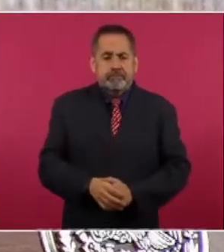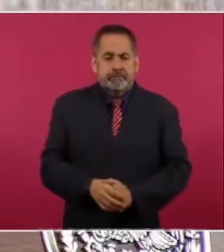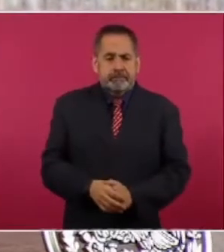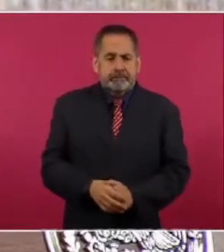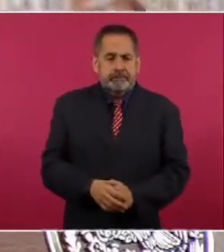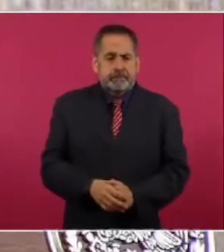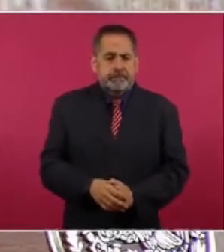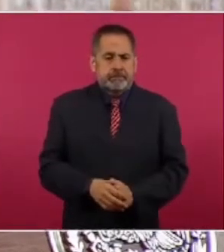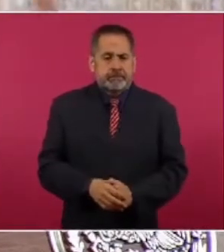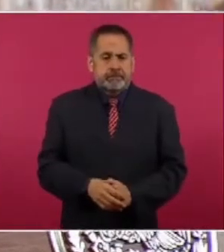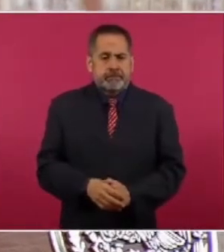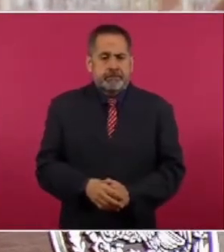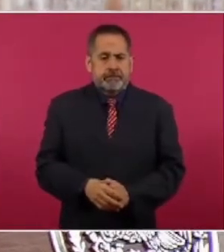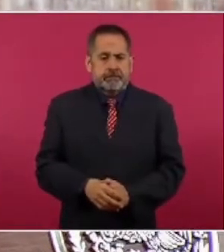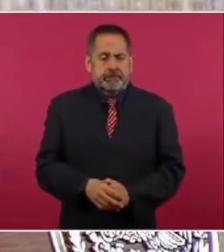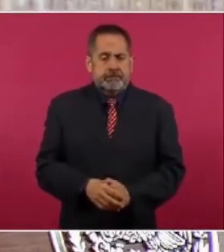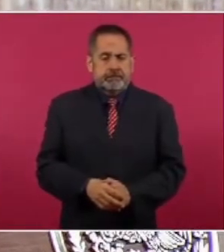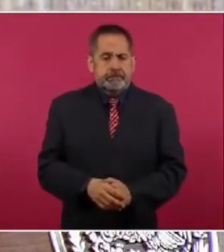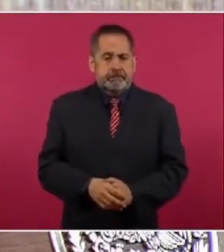Es